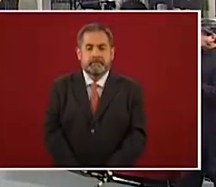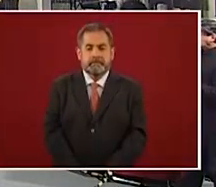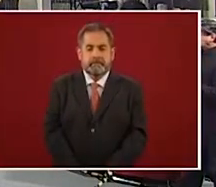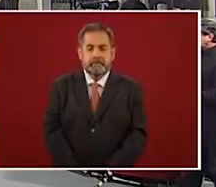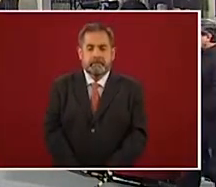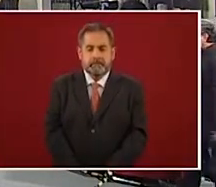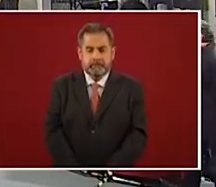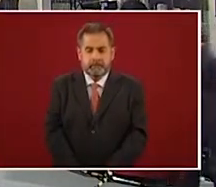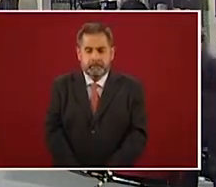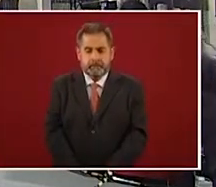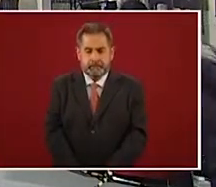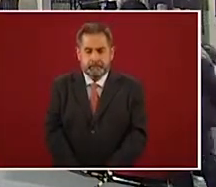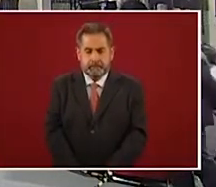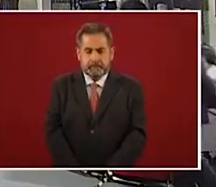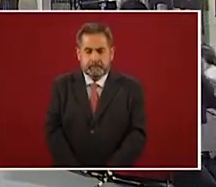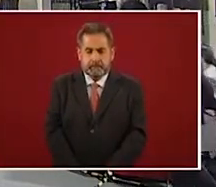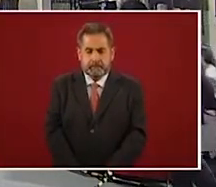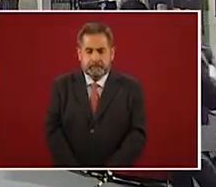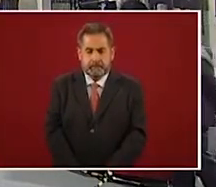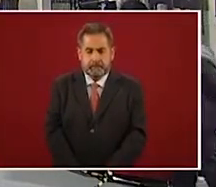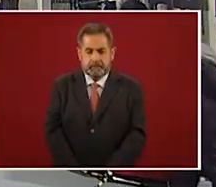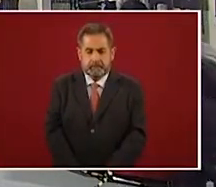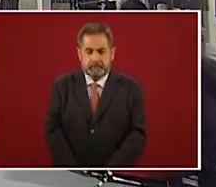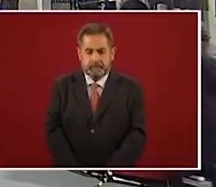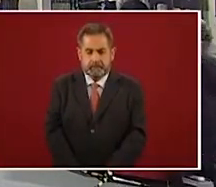Sí, sí.